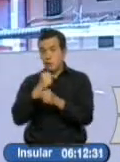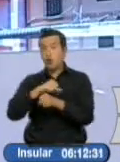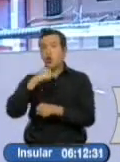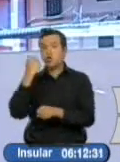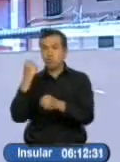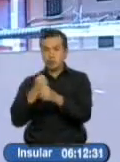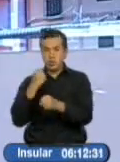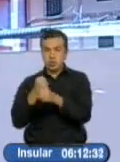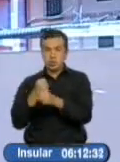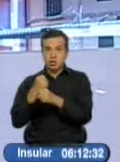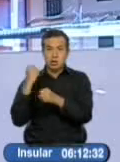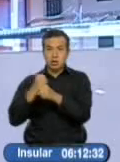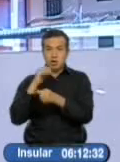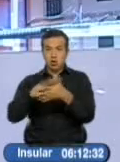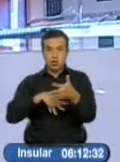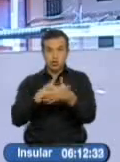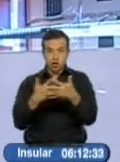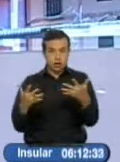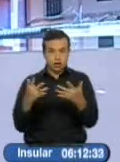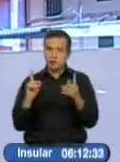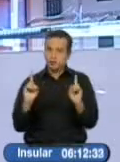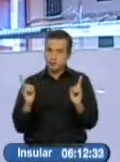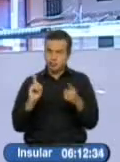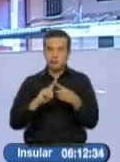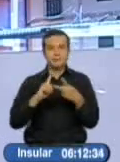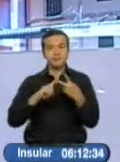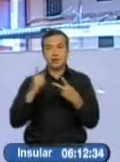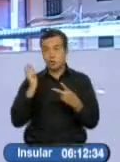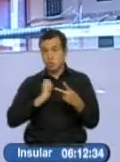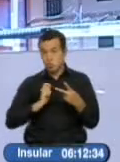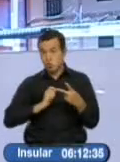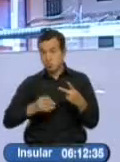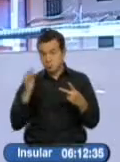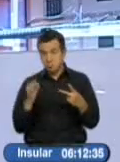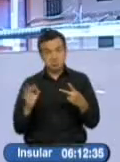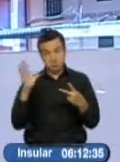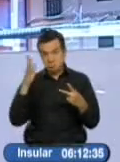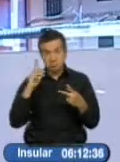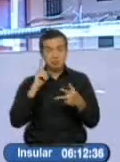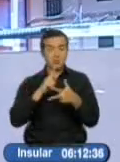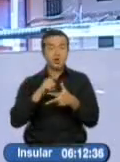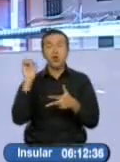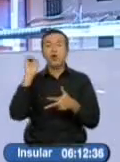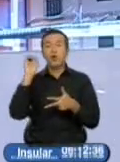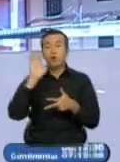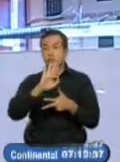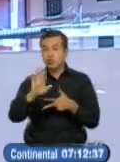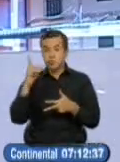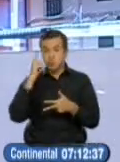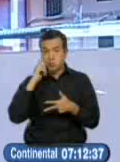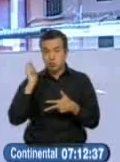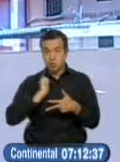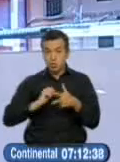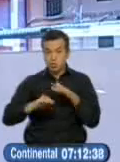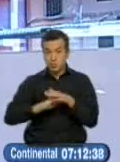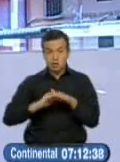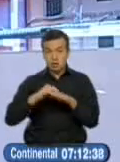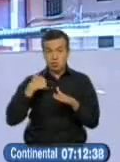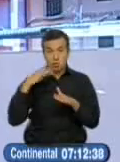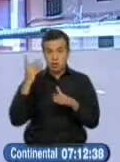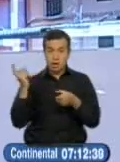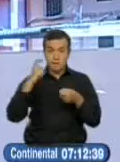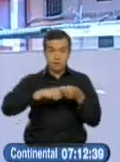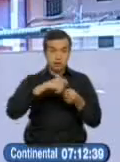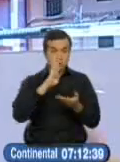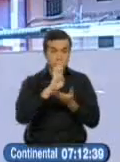decir, no trabajan el horario que quisieran trabajar, no ganan lo que quisieran ganar o incluso no ganan ni siquiera el mínimo, no están